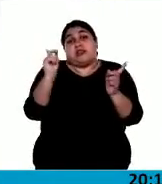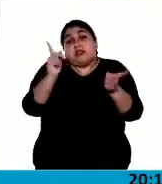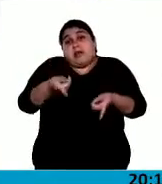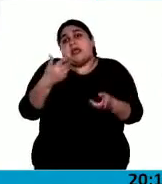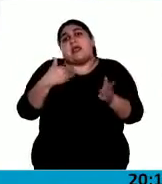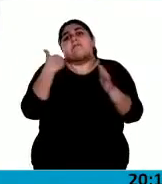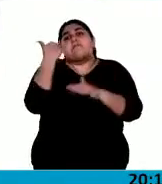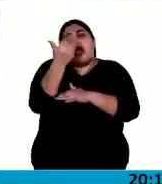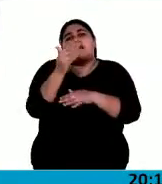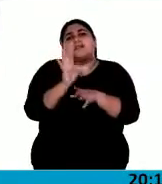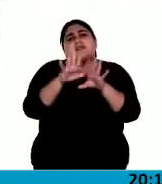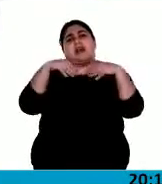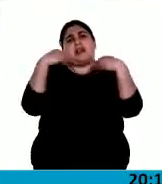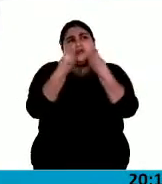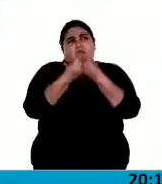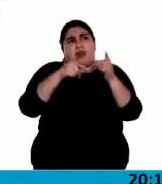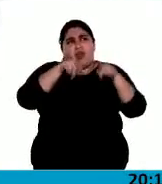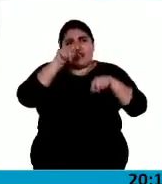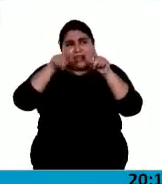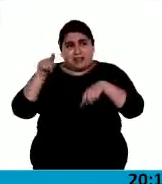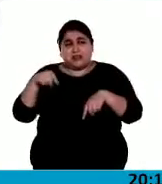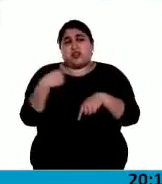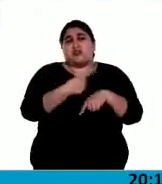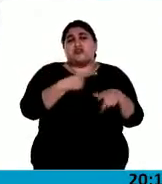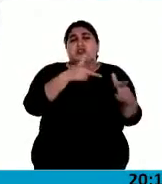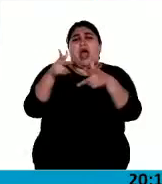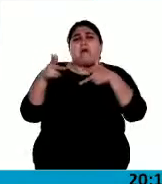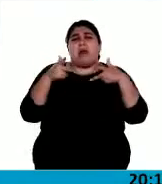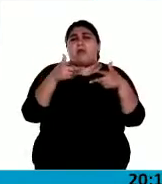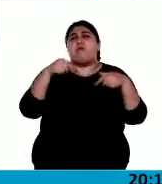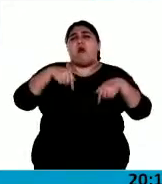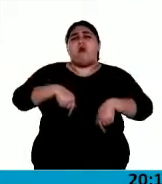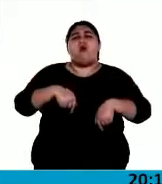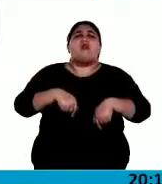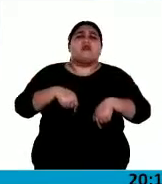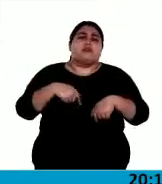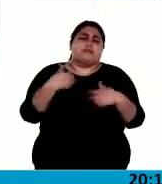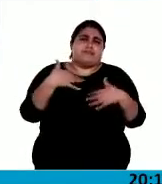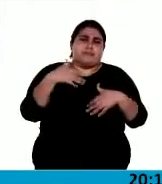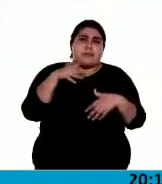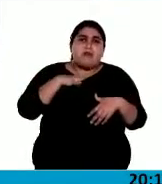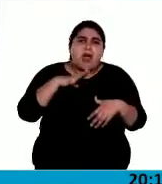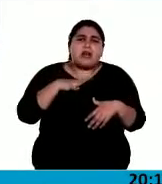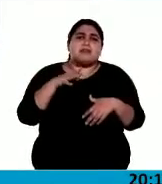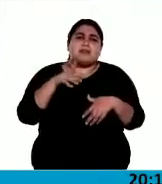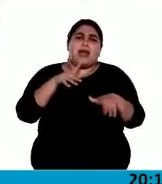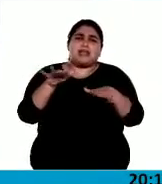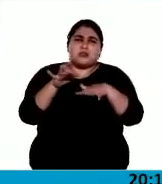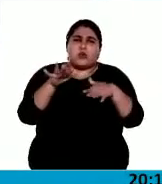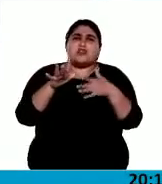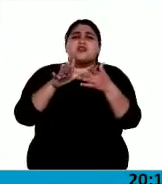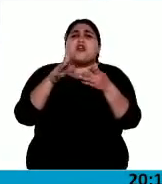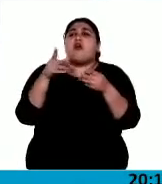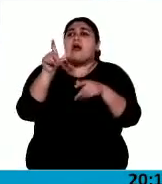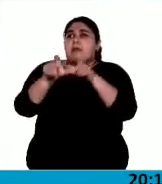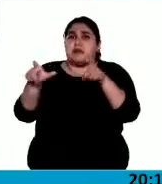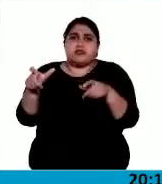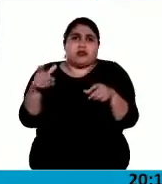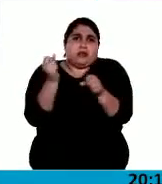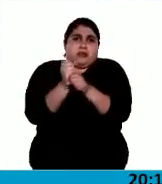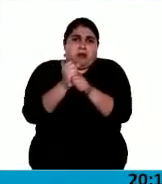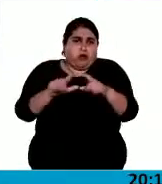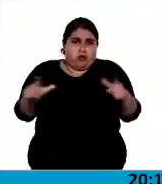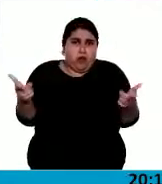las estadísticas, porque estamos hablando de mucha gente que aún hoy todavía no están blanqueadas las situaciones de pérdida de empleo. A pesar de toda